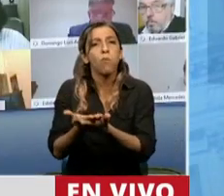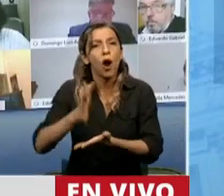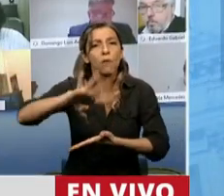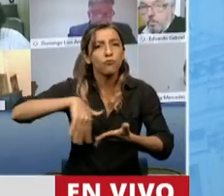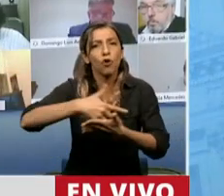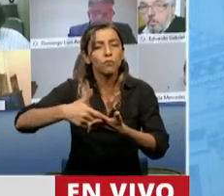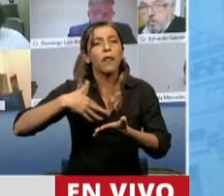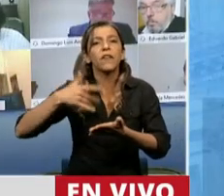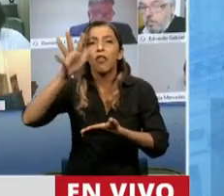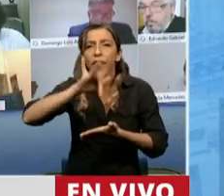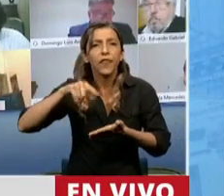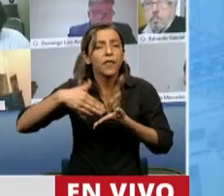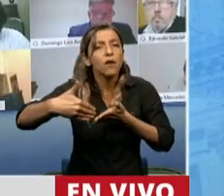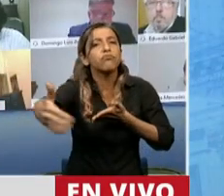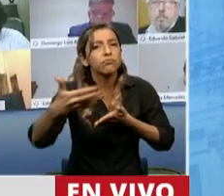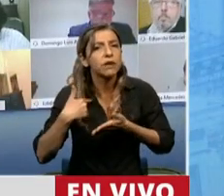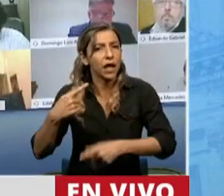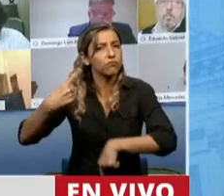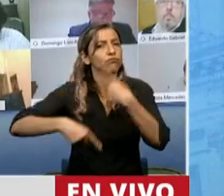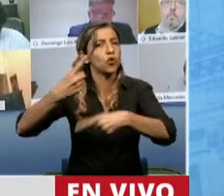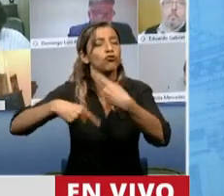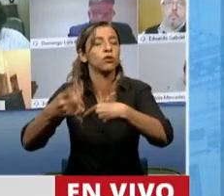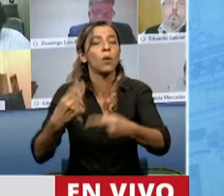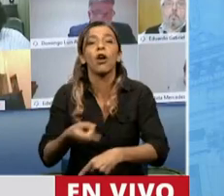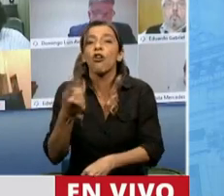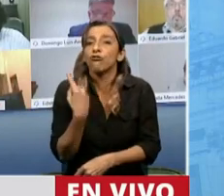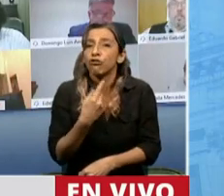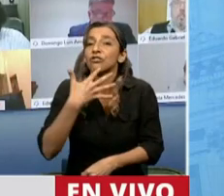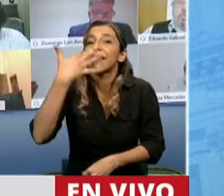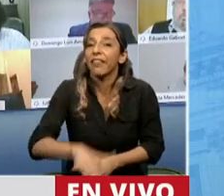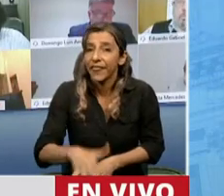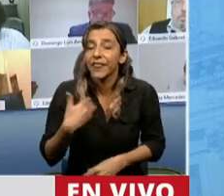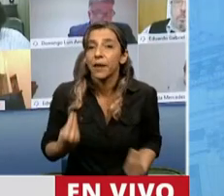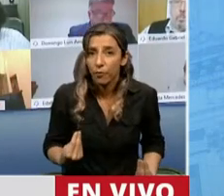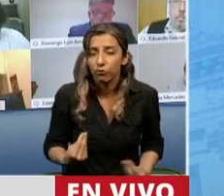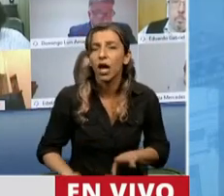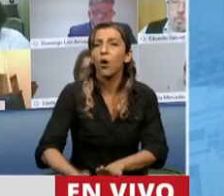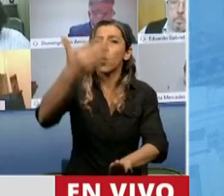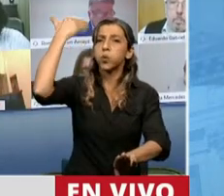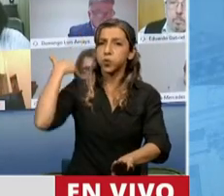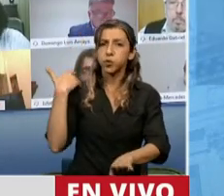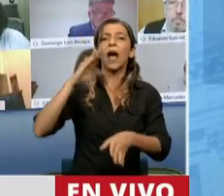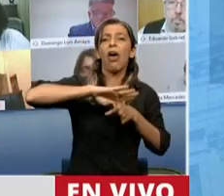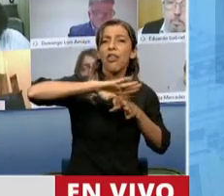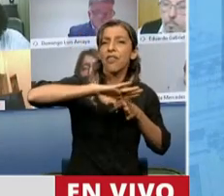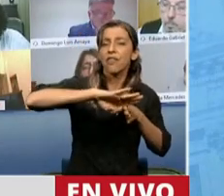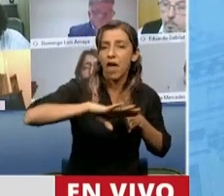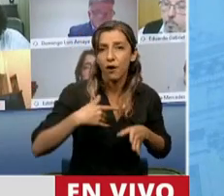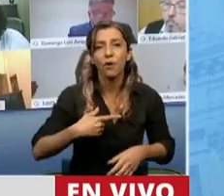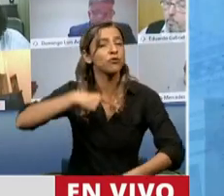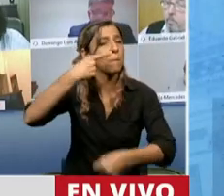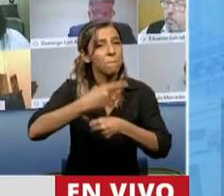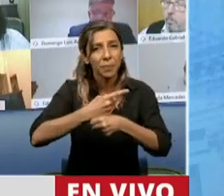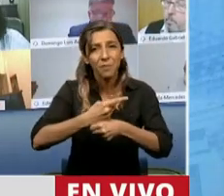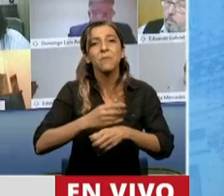podamos debatir eso, entendiendo que tenemos que saldar una primer deuda con nuestra sociedad, que es la de la